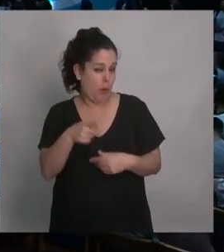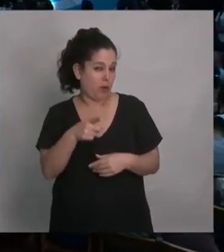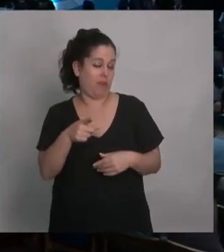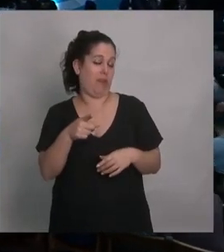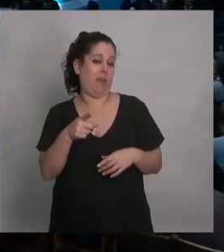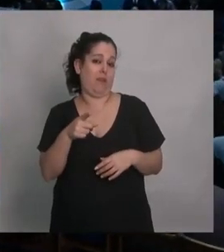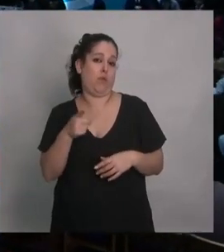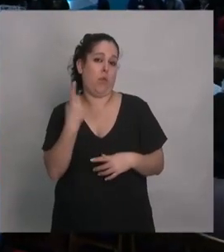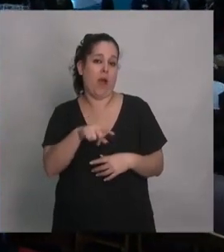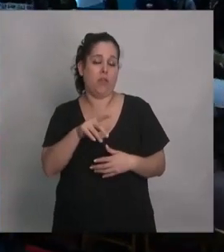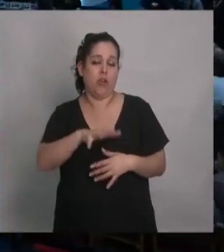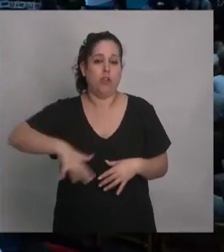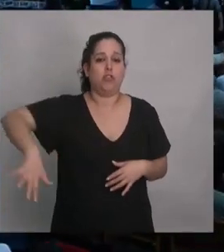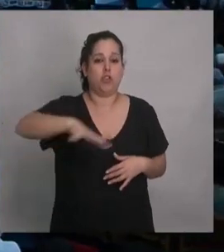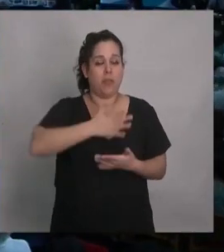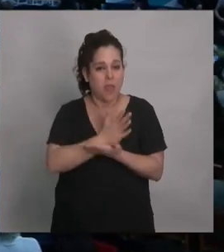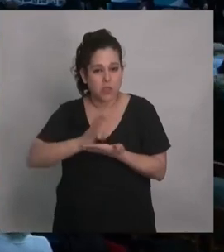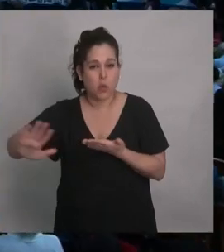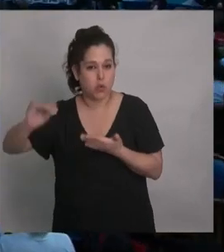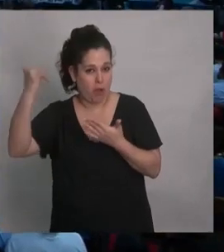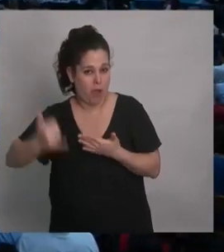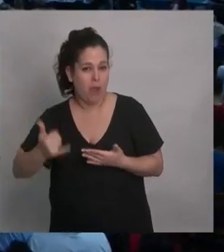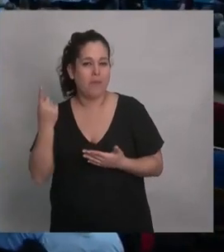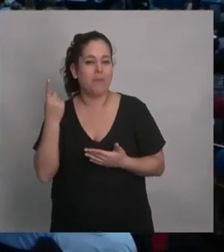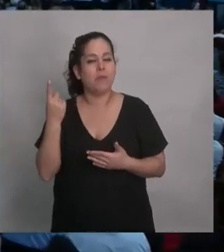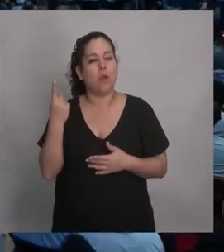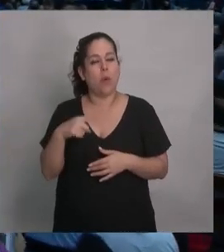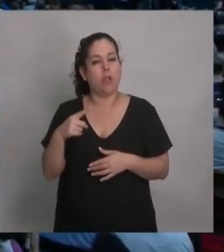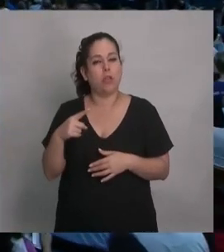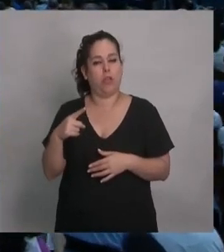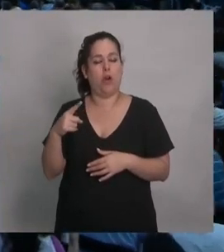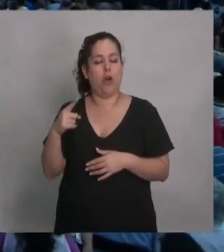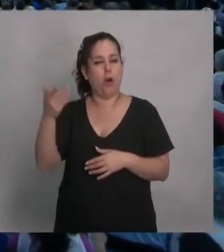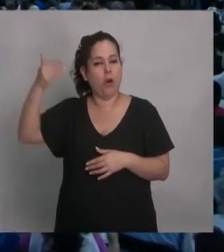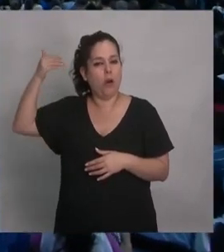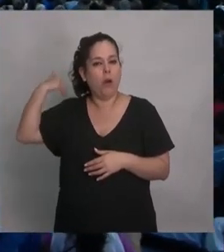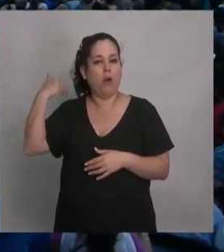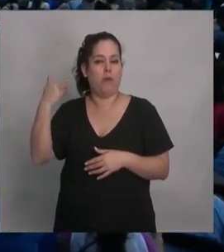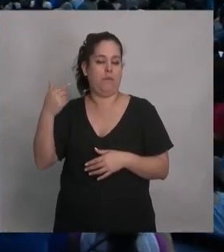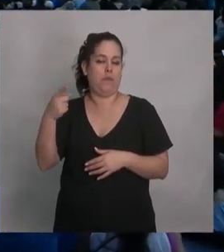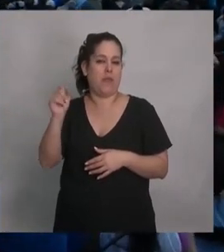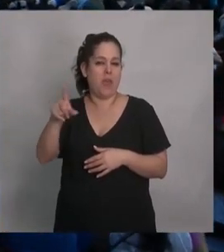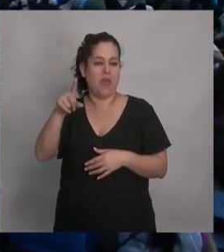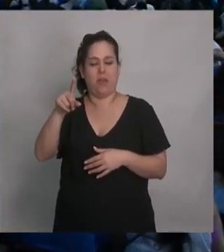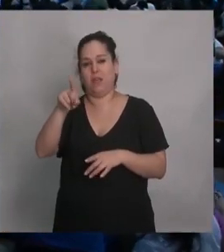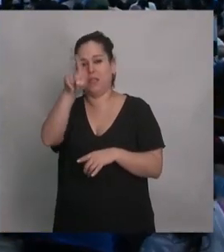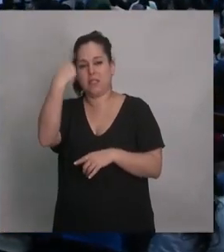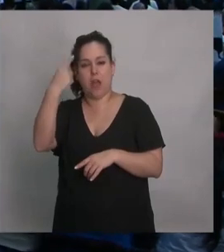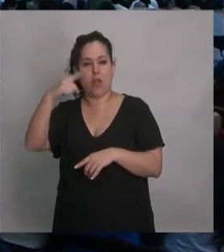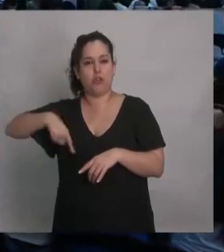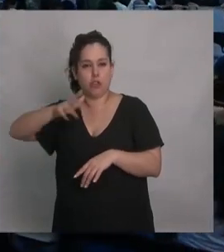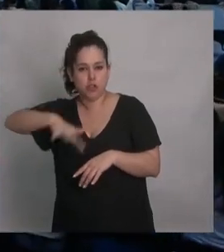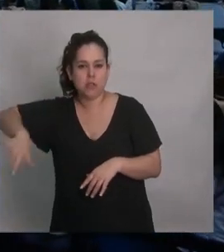social brutal que se creó después de la crisis, con la destrucción de estados sociales, con la destrucción de